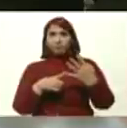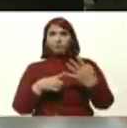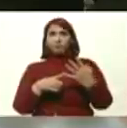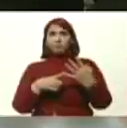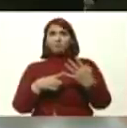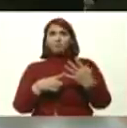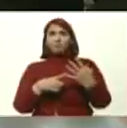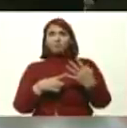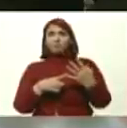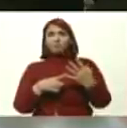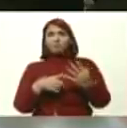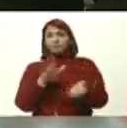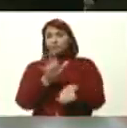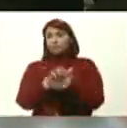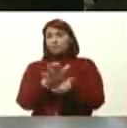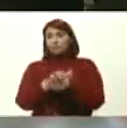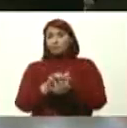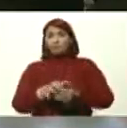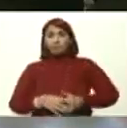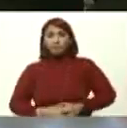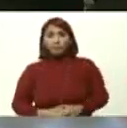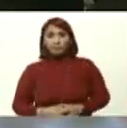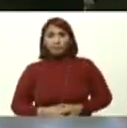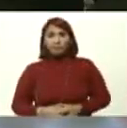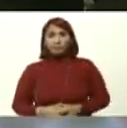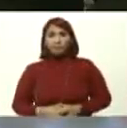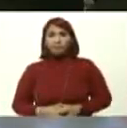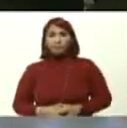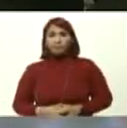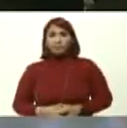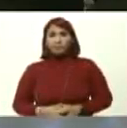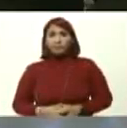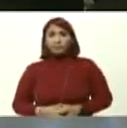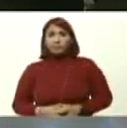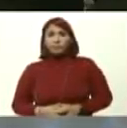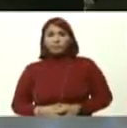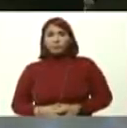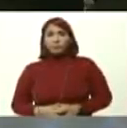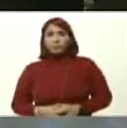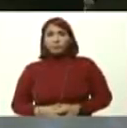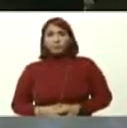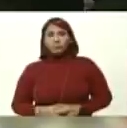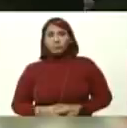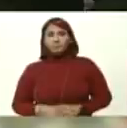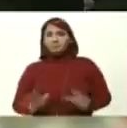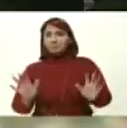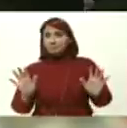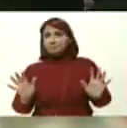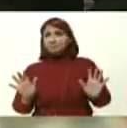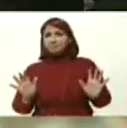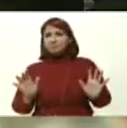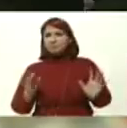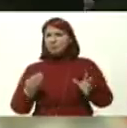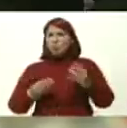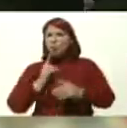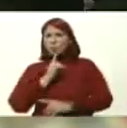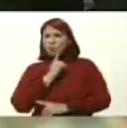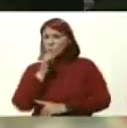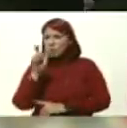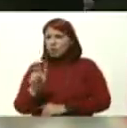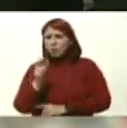en Nueva Esparta, allá Margarita Coche Cubagua, ¿ah? ¿Cómo es que se llama?